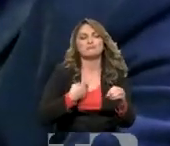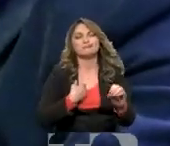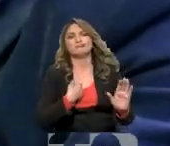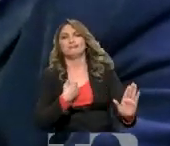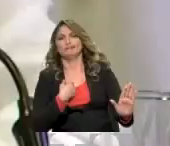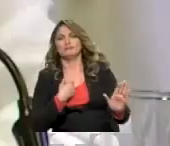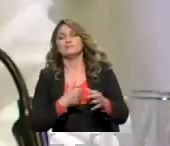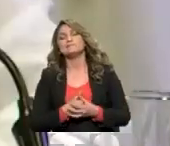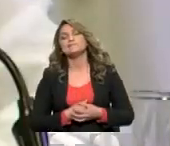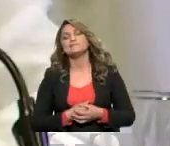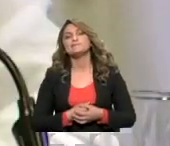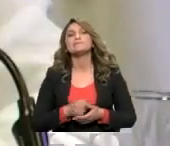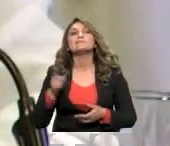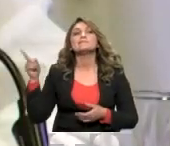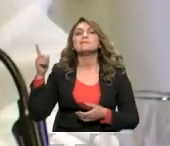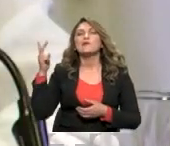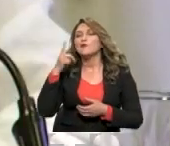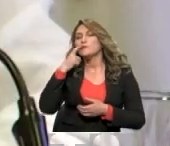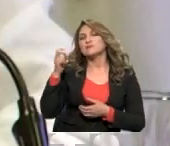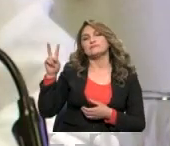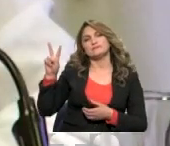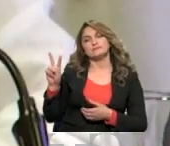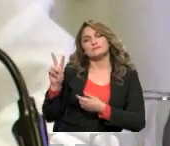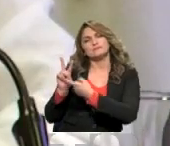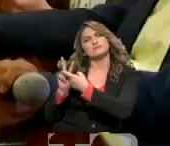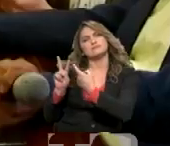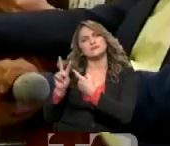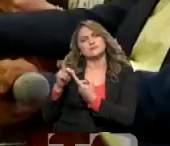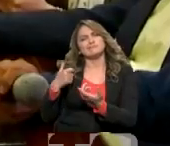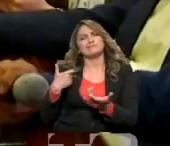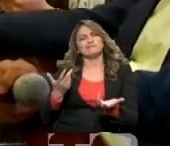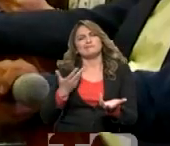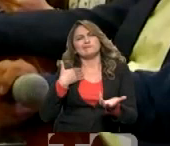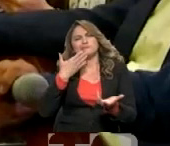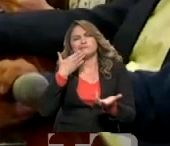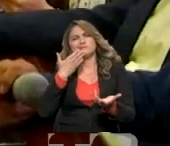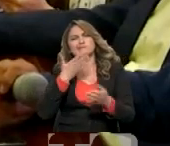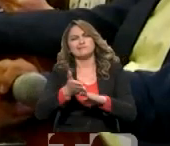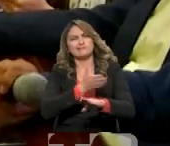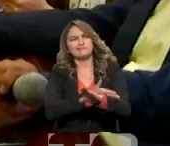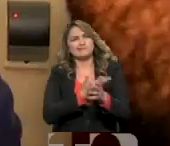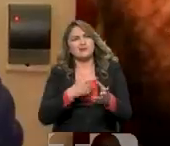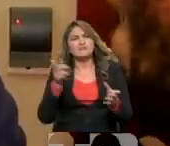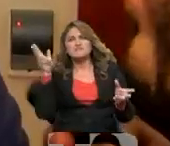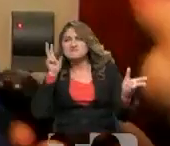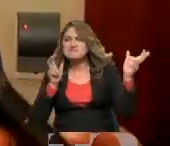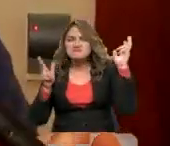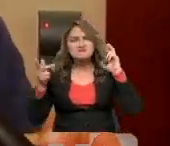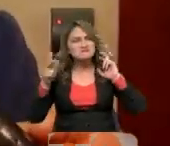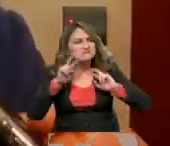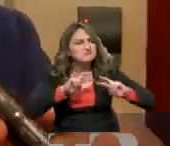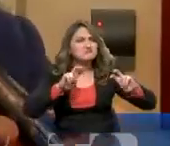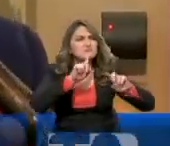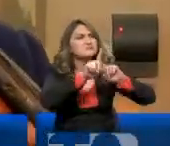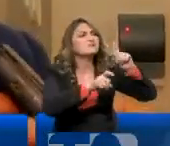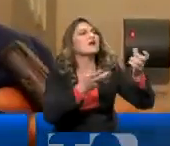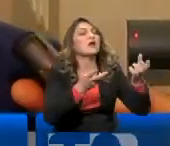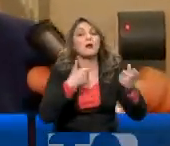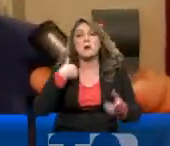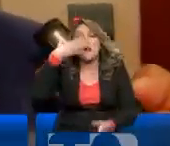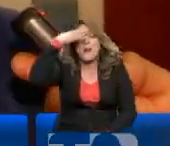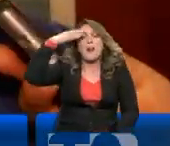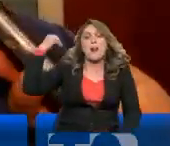Fiscalización, Ángel Gende y Eliseo Azuero, mostraron su inconformidad con lo que hasta ahora han escuchado. Nadie sabe nada, nadie recuerda